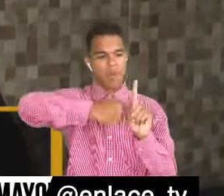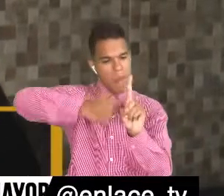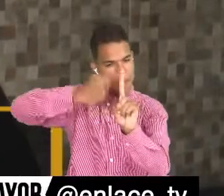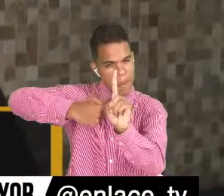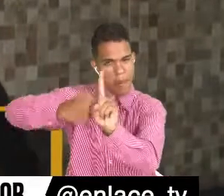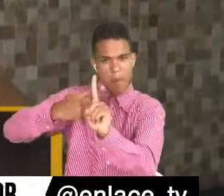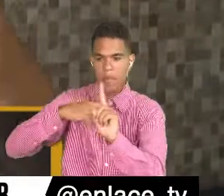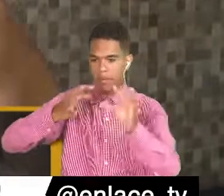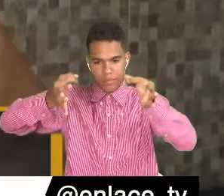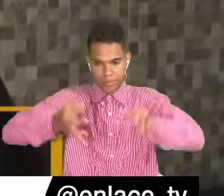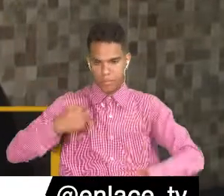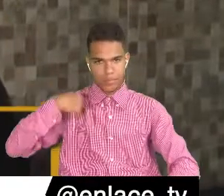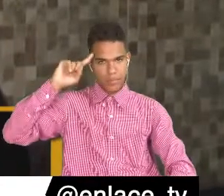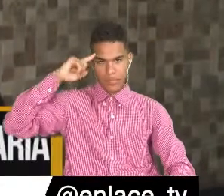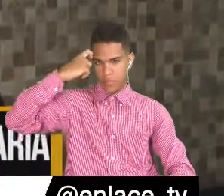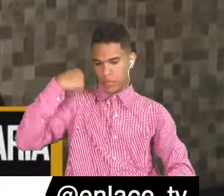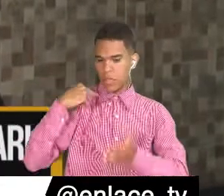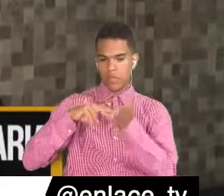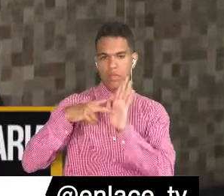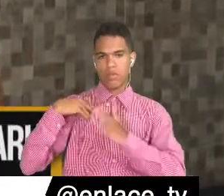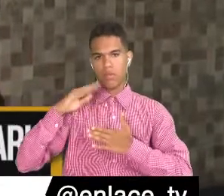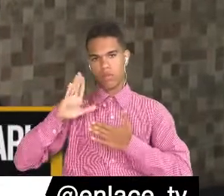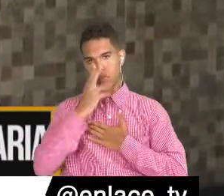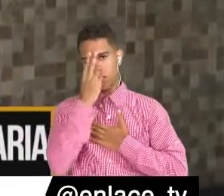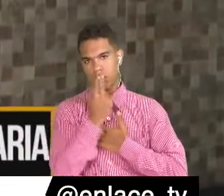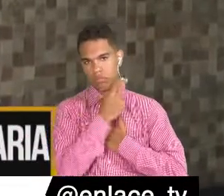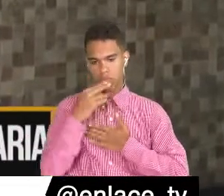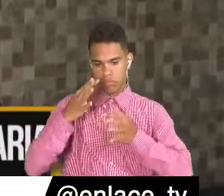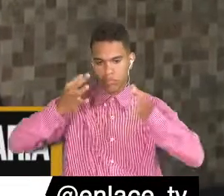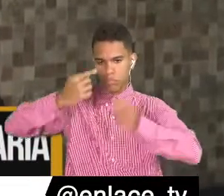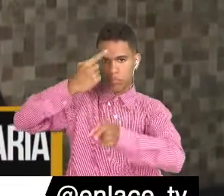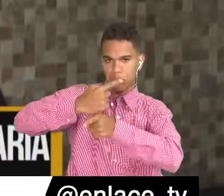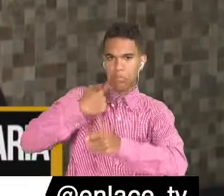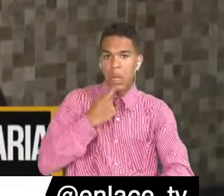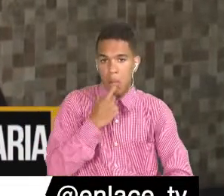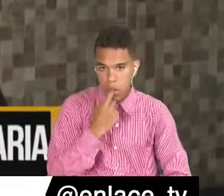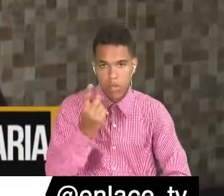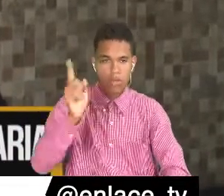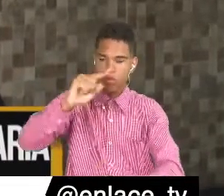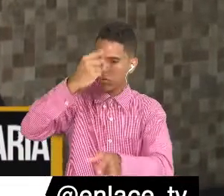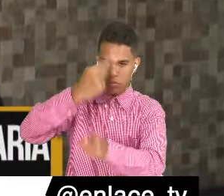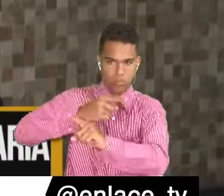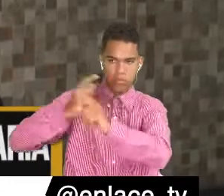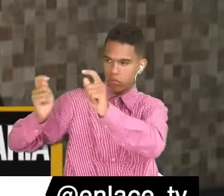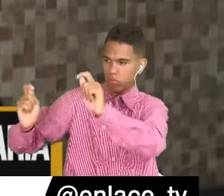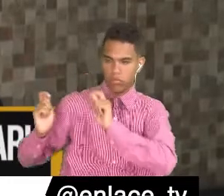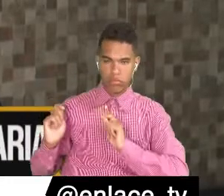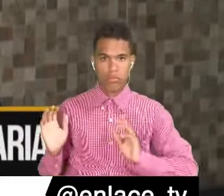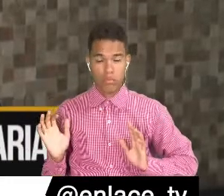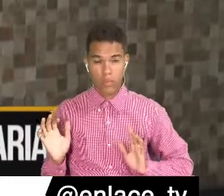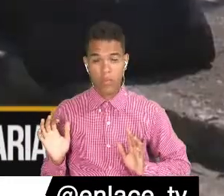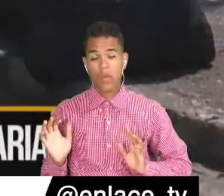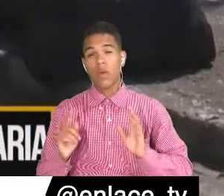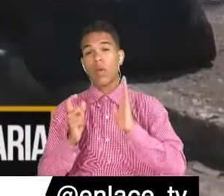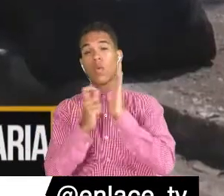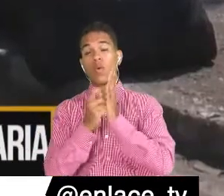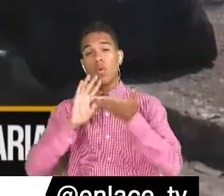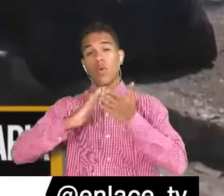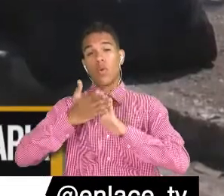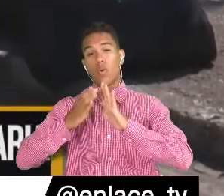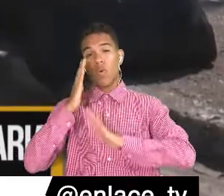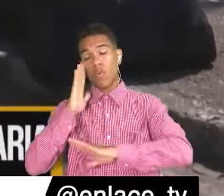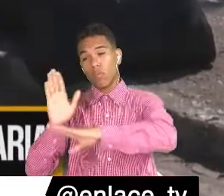debe entregar en ese término de tiempo la solución definitiva al problema de las basuras. Pero hay que decirle a la comunidad que también le estamos